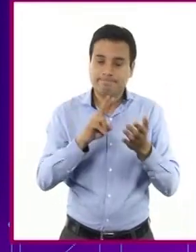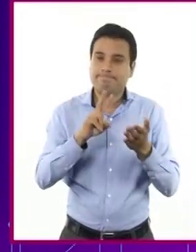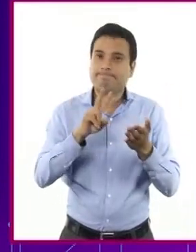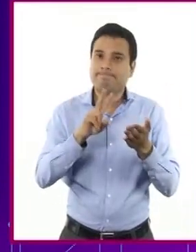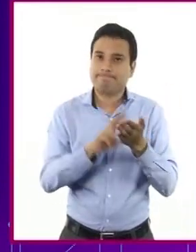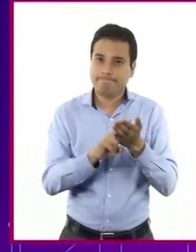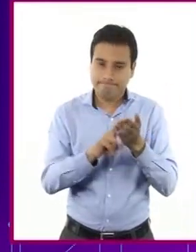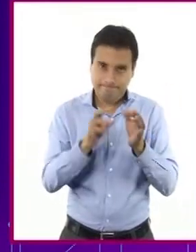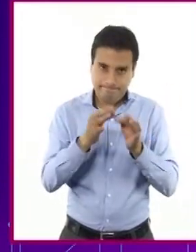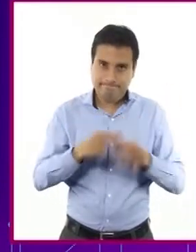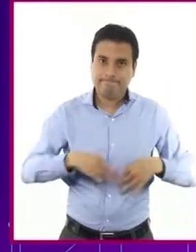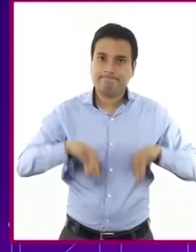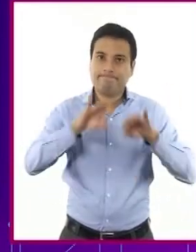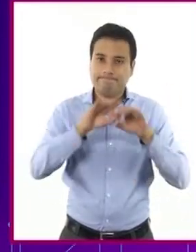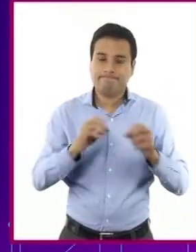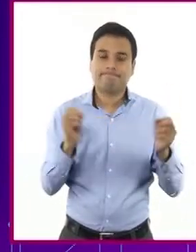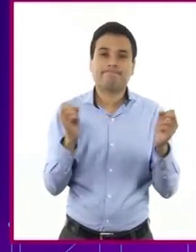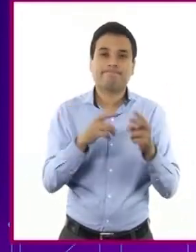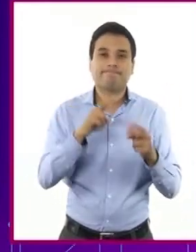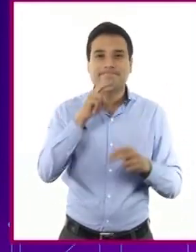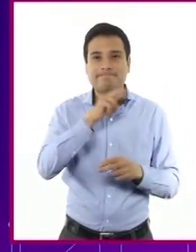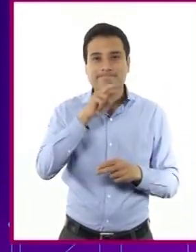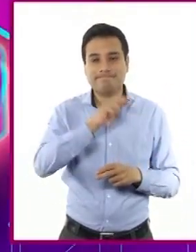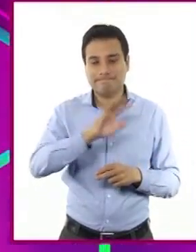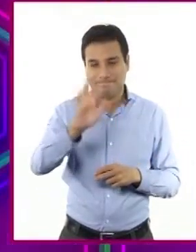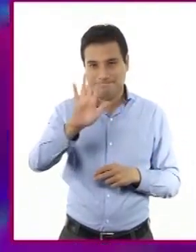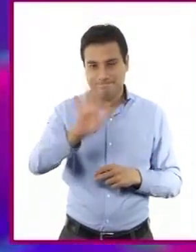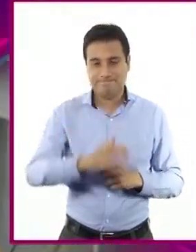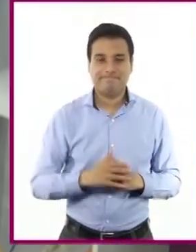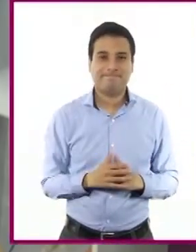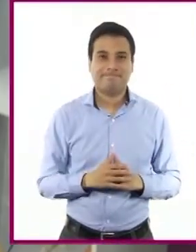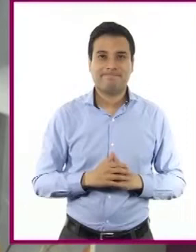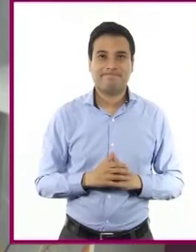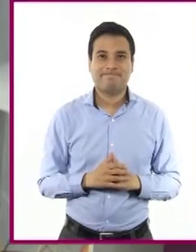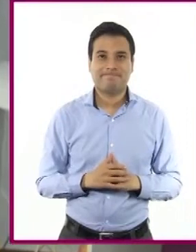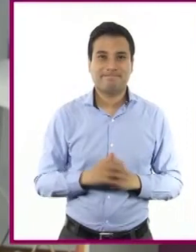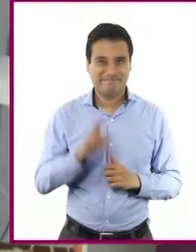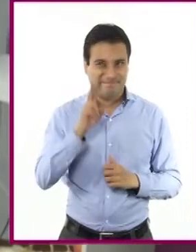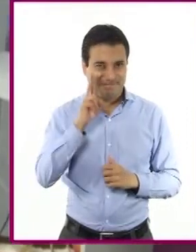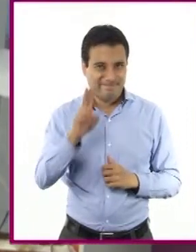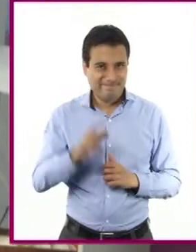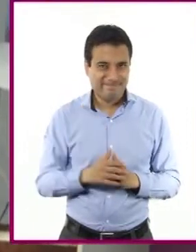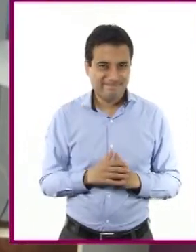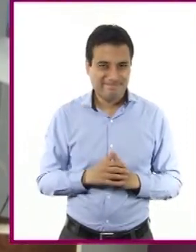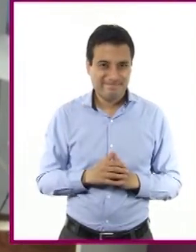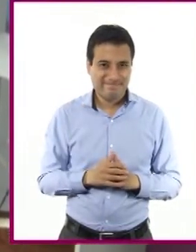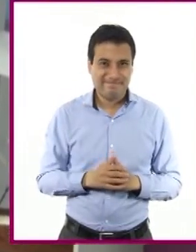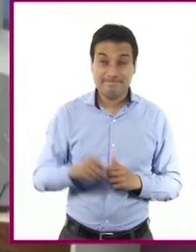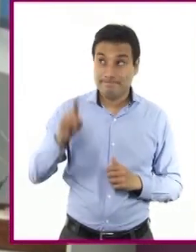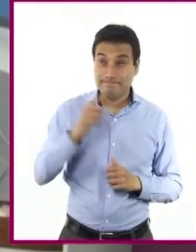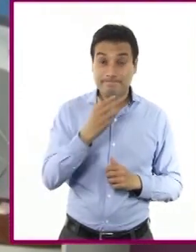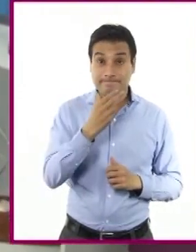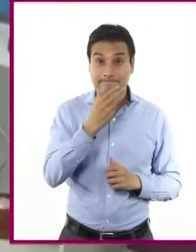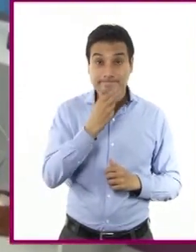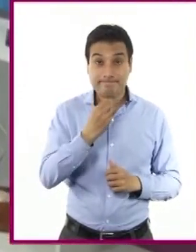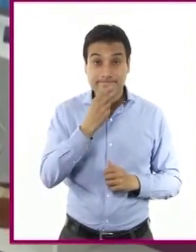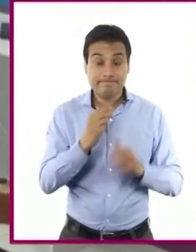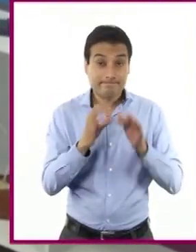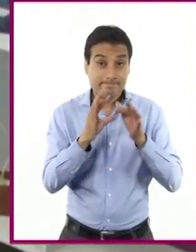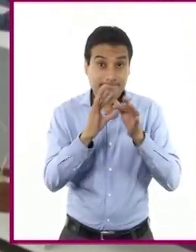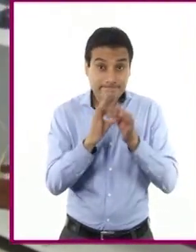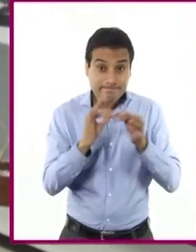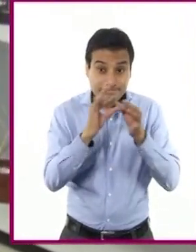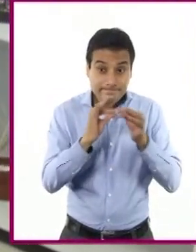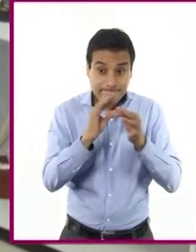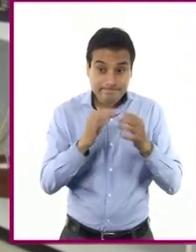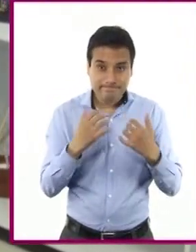bien importante. Nos veremos en otras cápsulas. Como mencionó el Dr. Meyer, los efectos de la Gran Depresión se